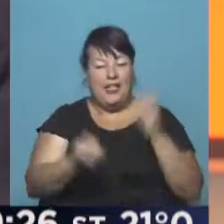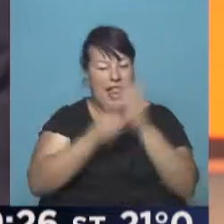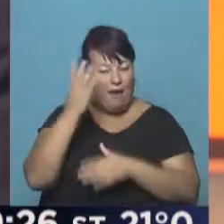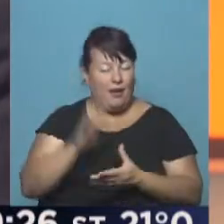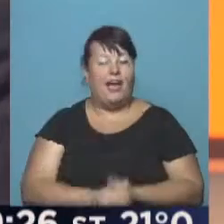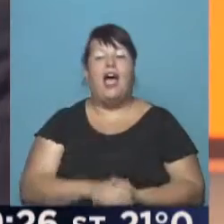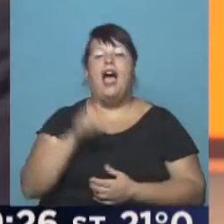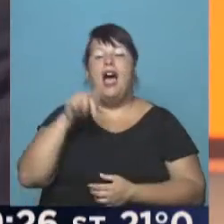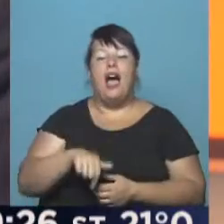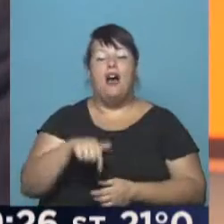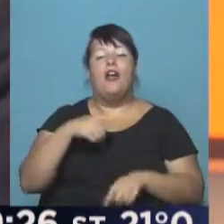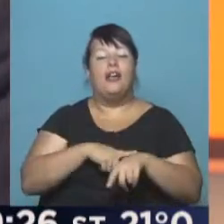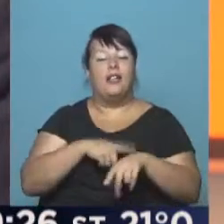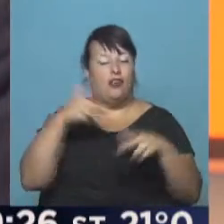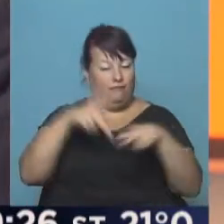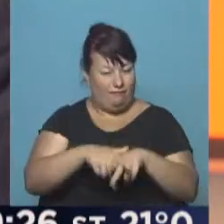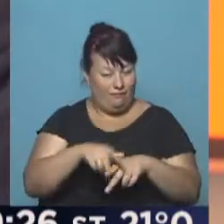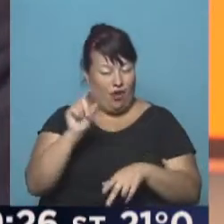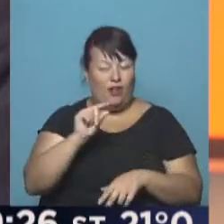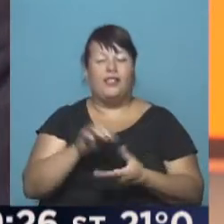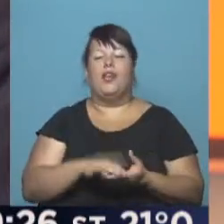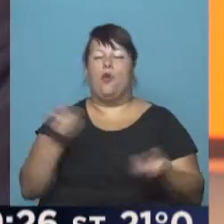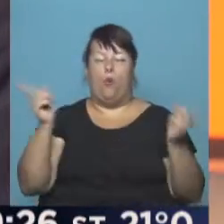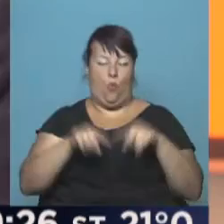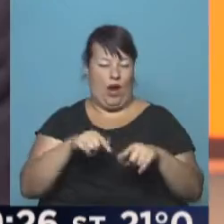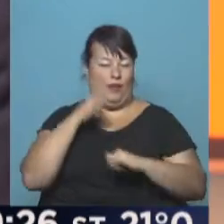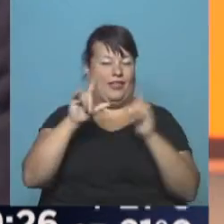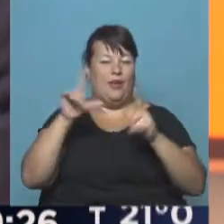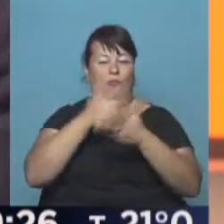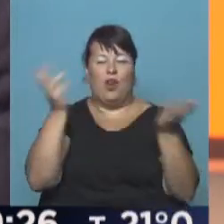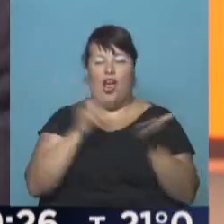mañana, ahora hora de hacer una pausa, un corte y enseguida más Televisión Pública Noticias.